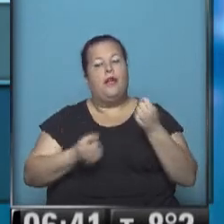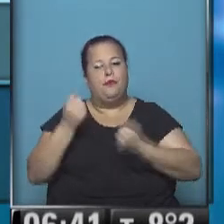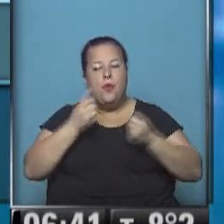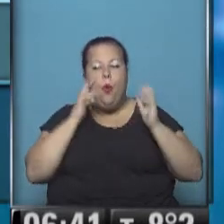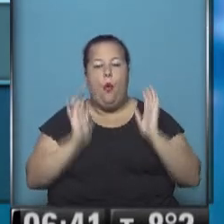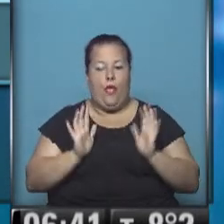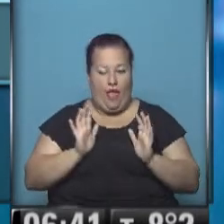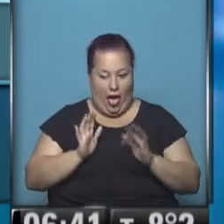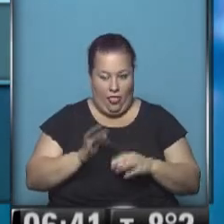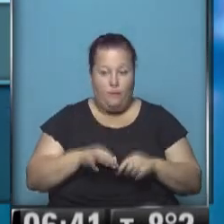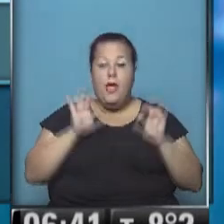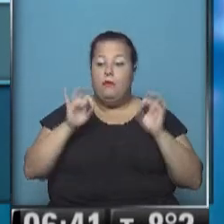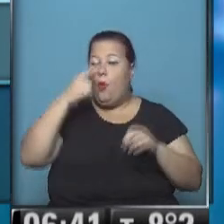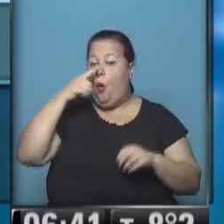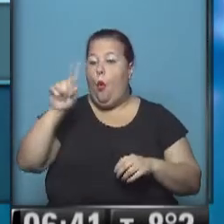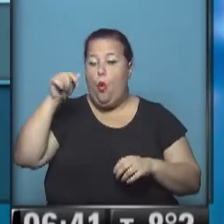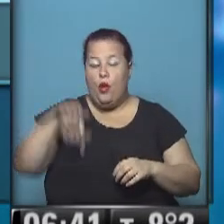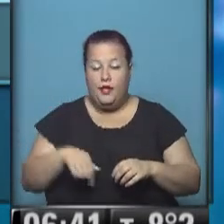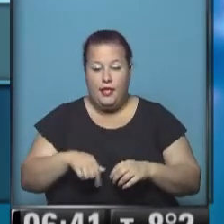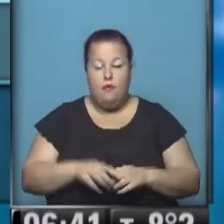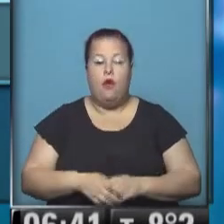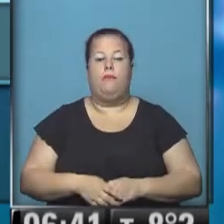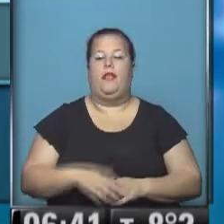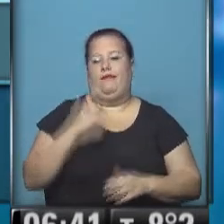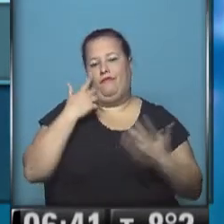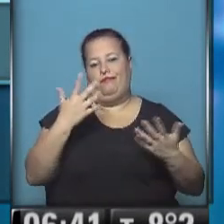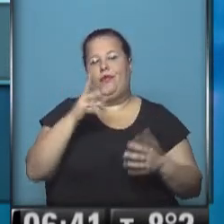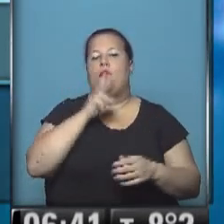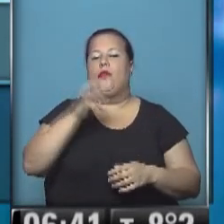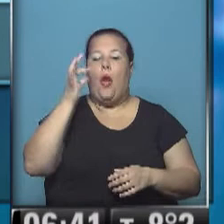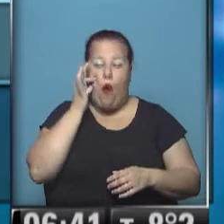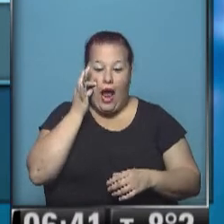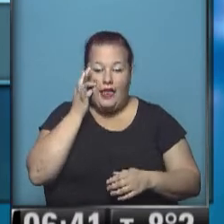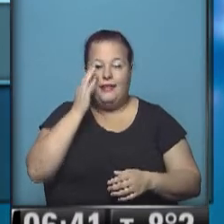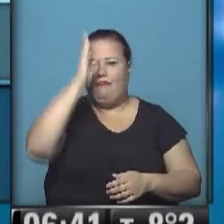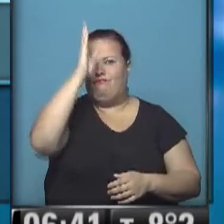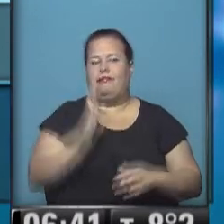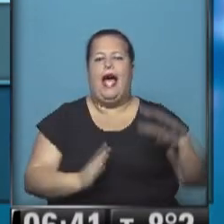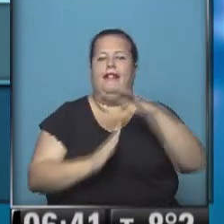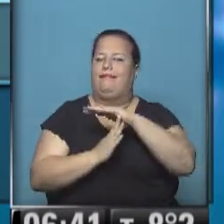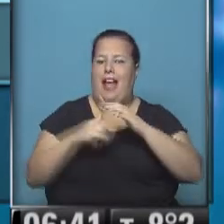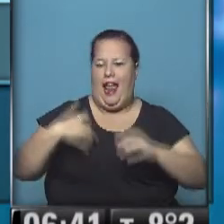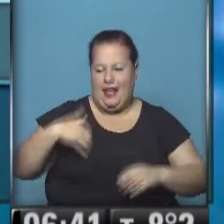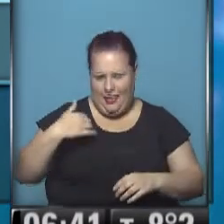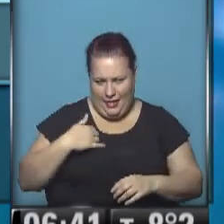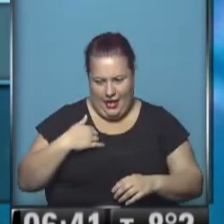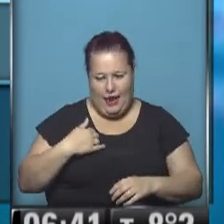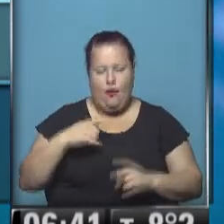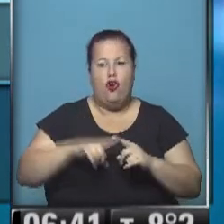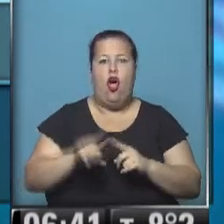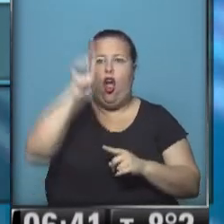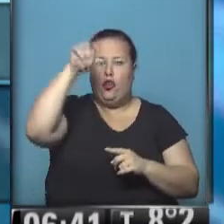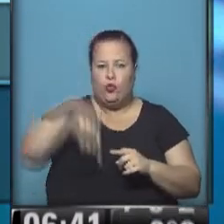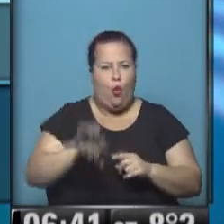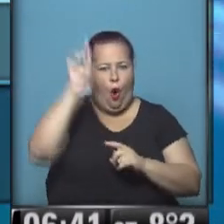cocida vamos a cerrar la reconocida hoy en temática ruta 40 en columna vertebral de la república argentina de norte a sur